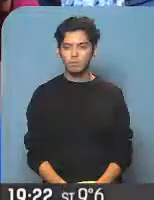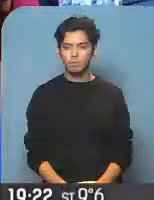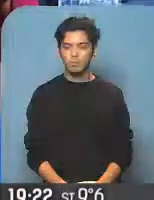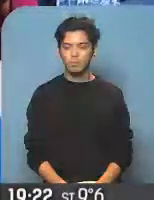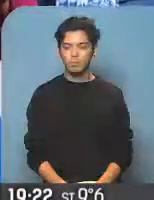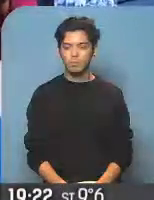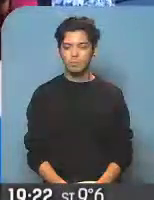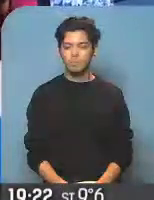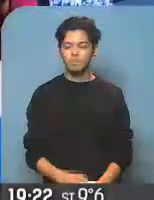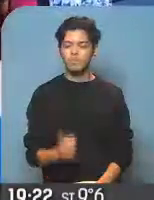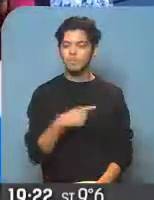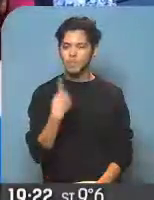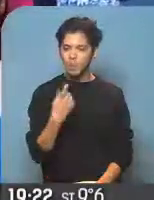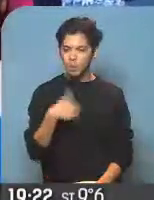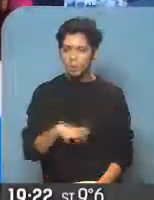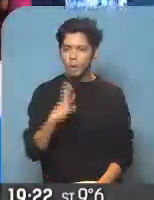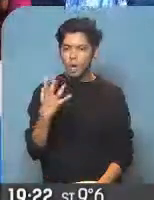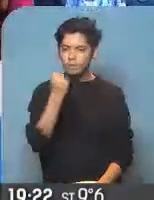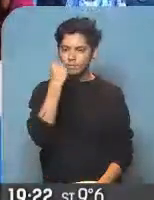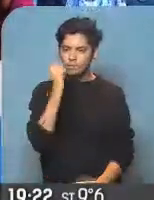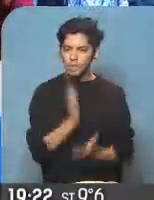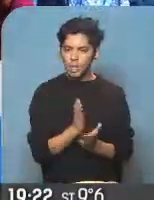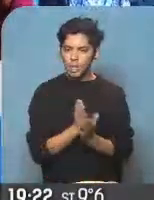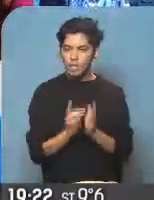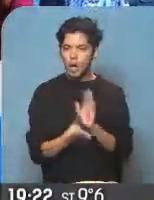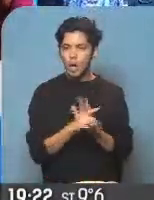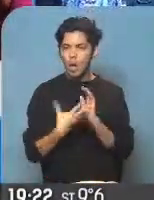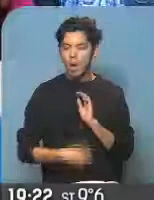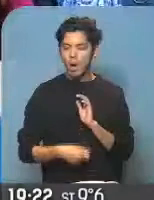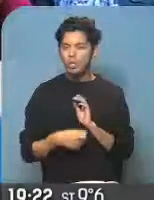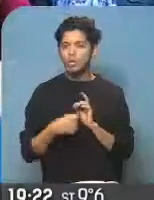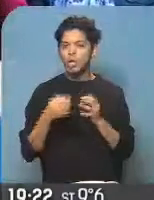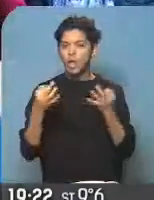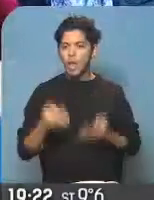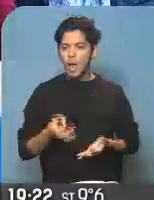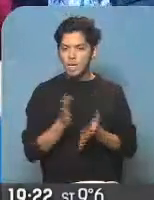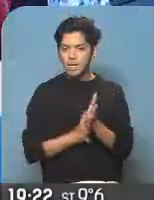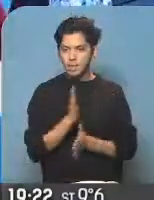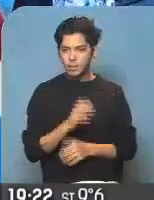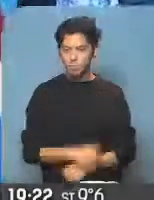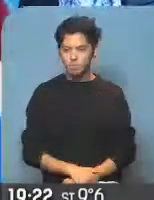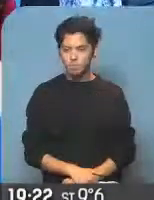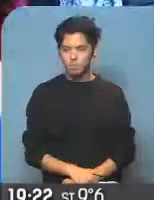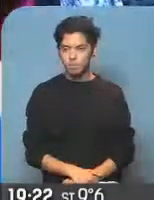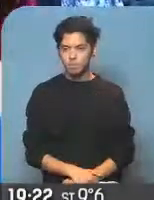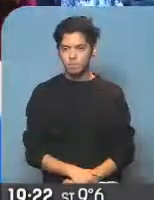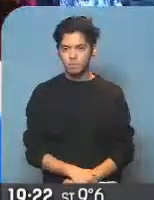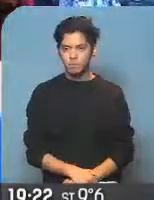Vamos a conquistar nuestro derecho al aborto legal, seguro y gratuito.